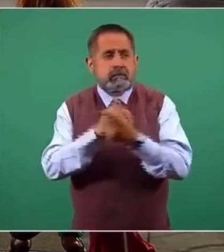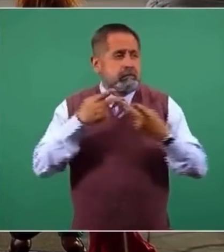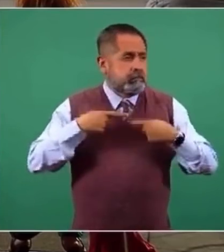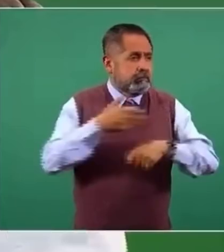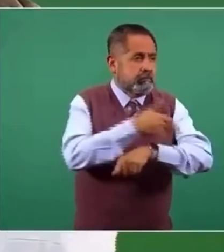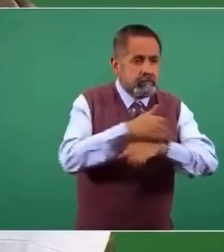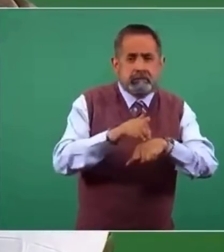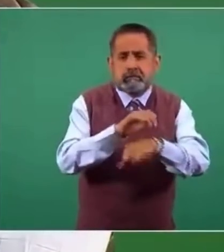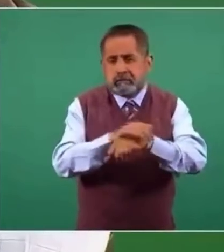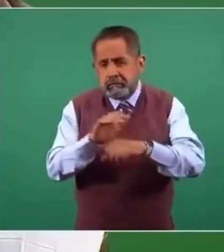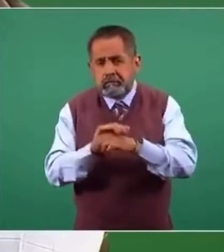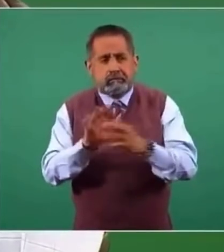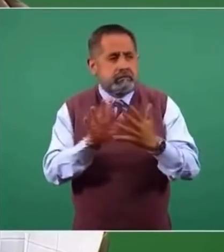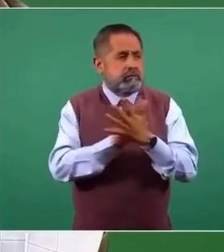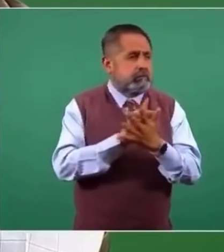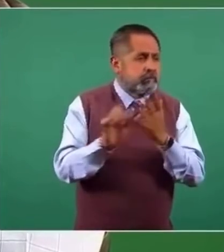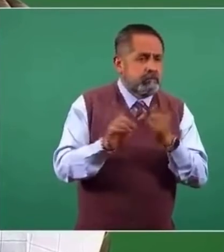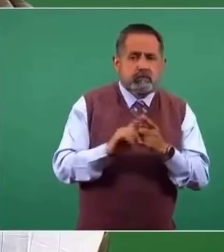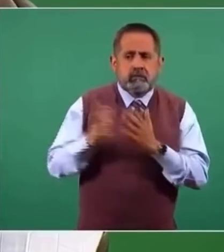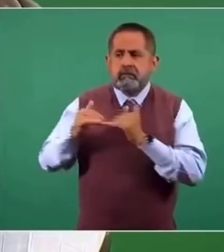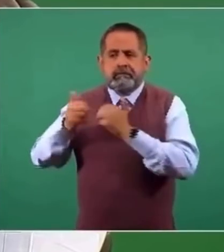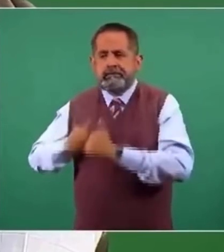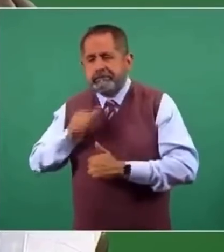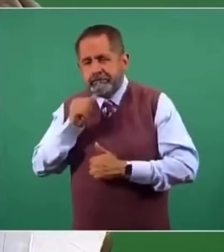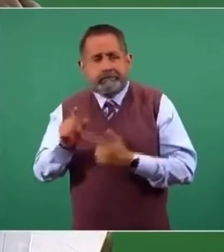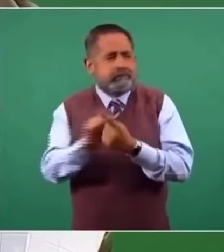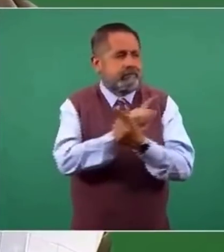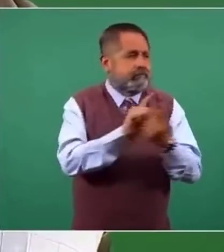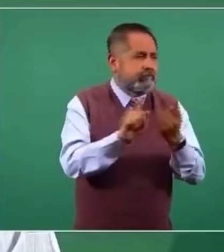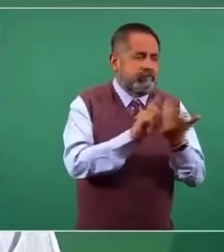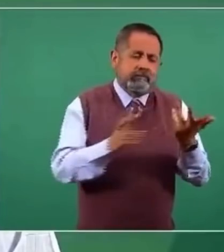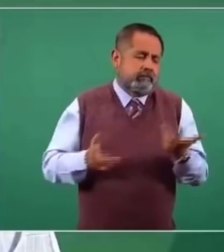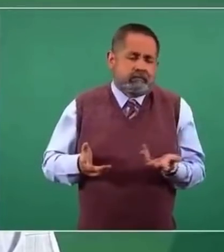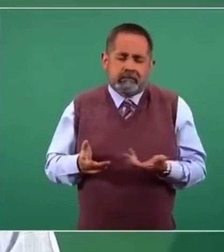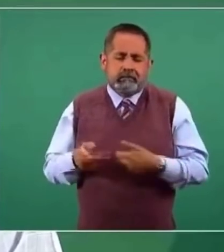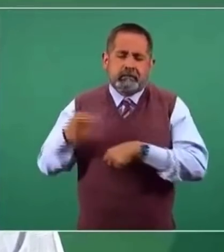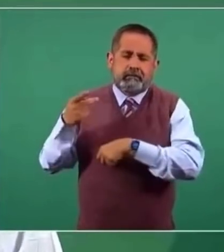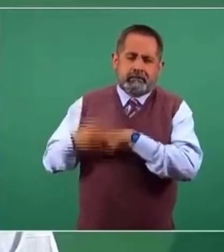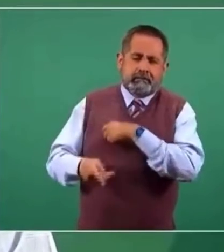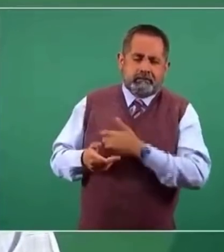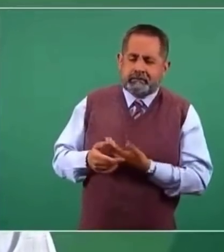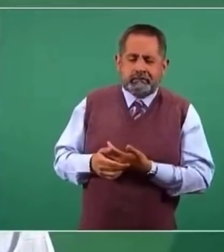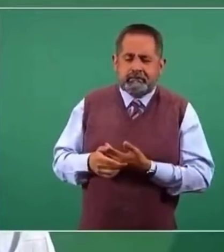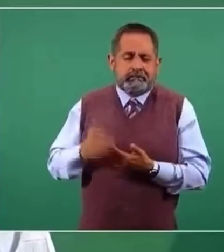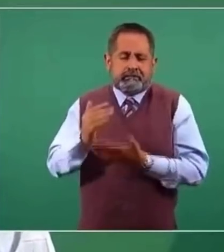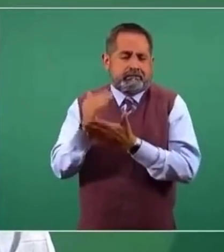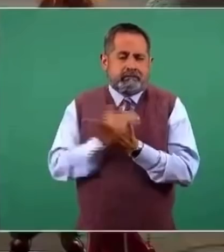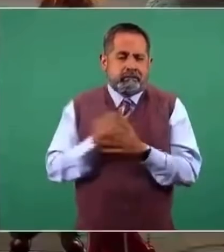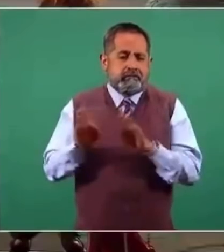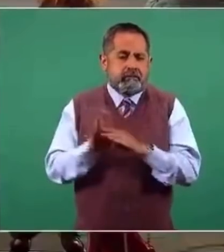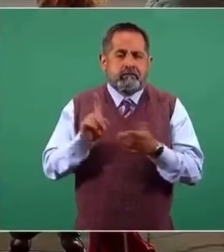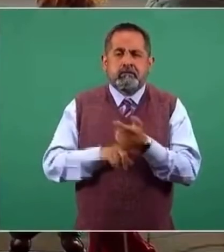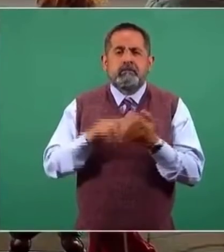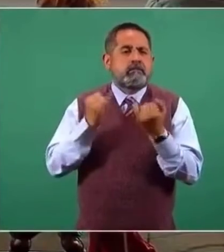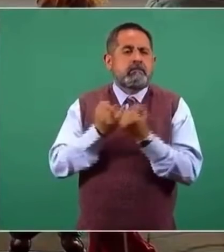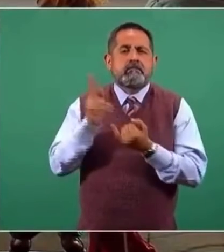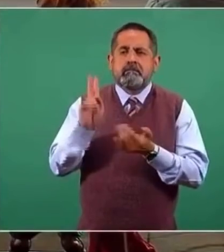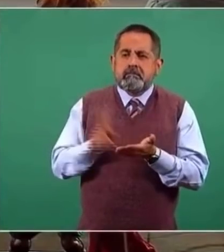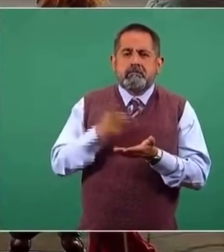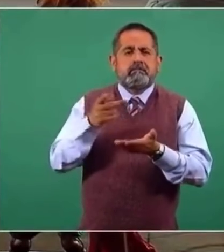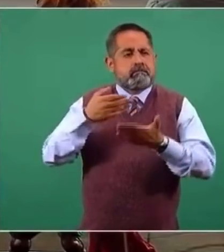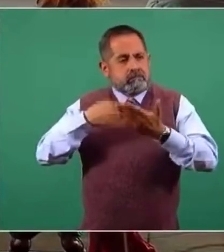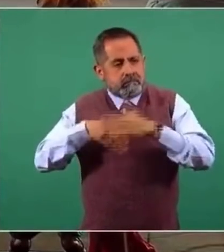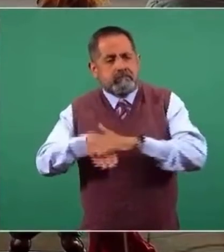con amigos o no se han mantenido resguardados, prácticamente el riesgo pudiera ser similar que el de retornar a clases.